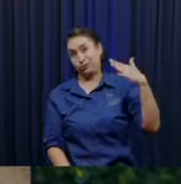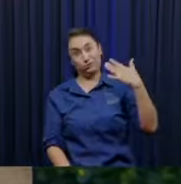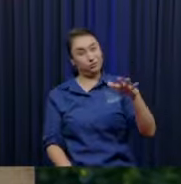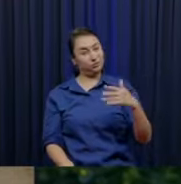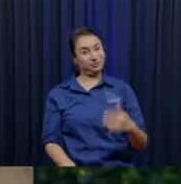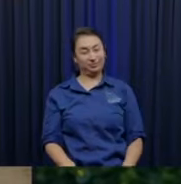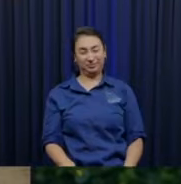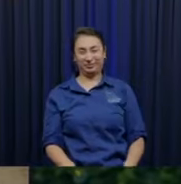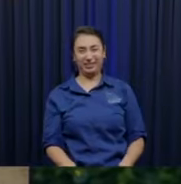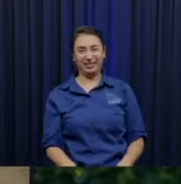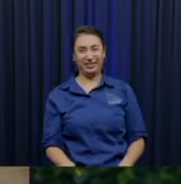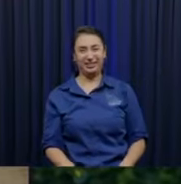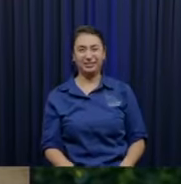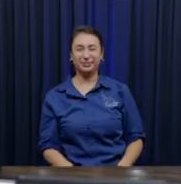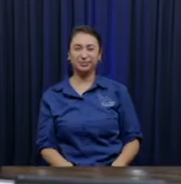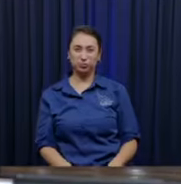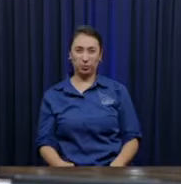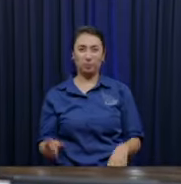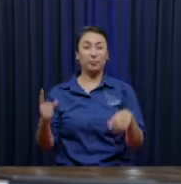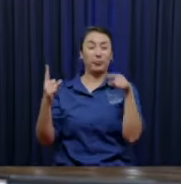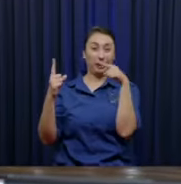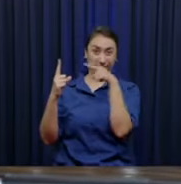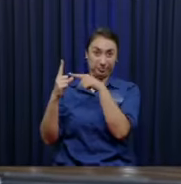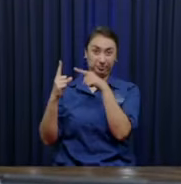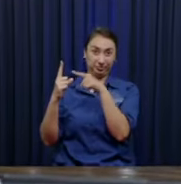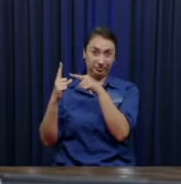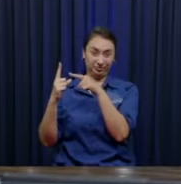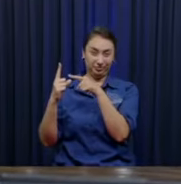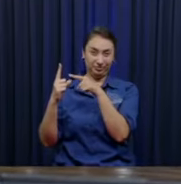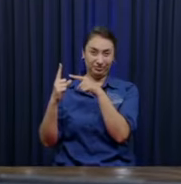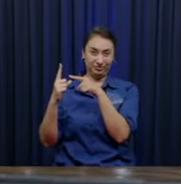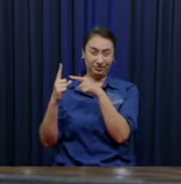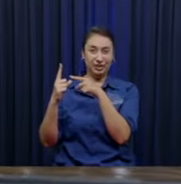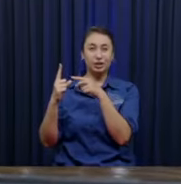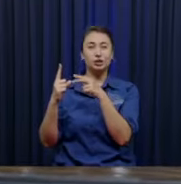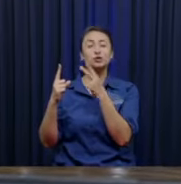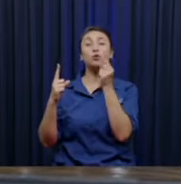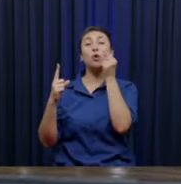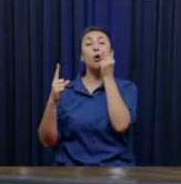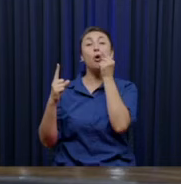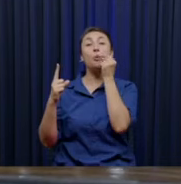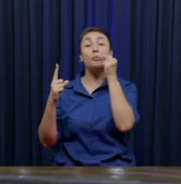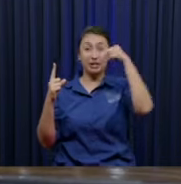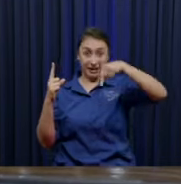un poemario de los poetas chiquimultecos.